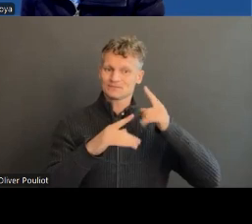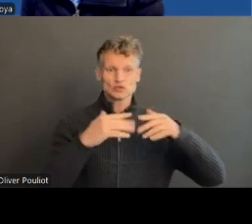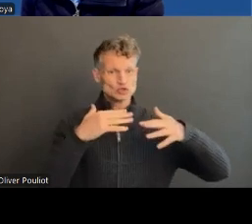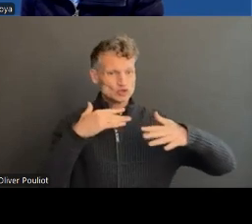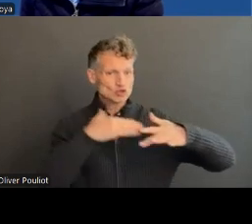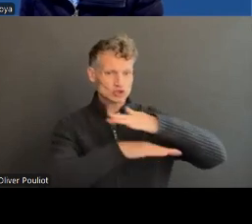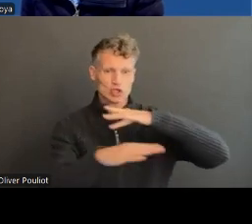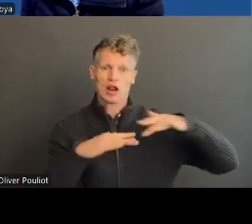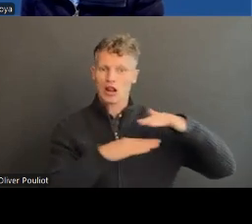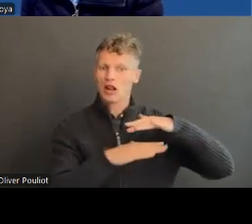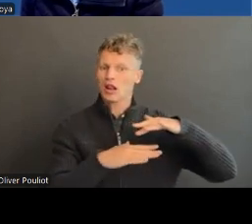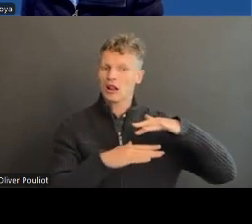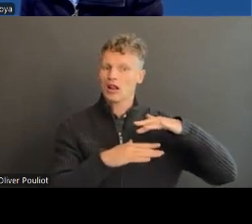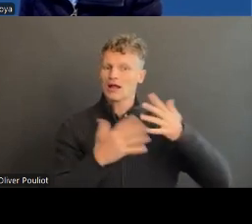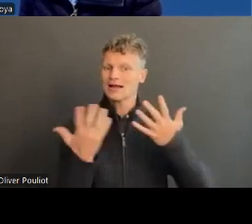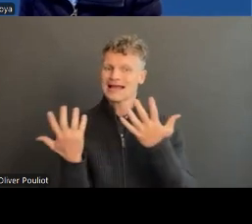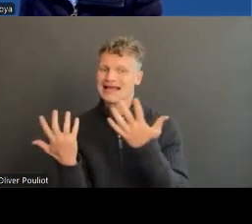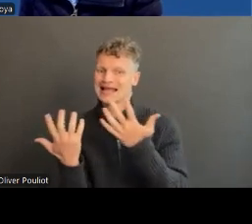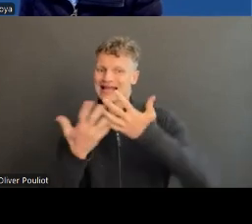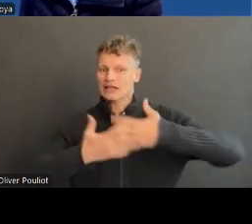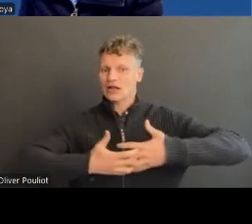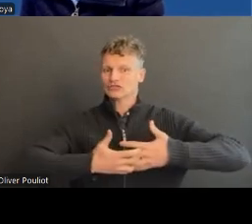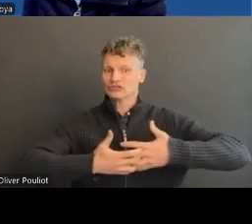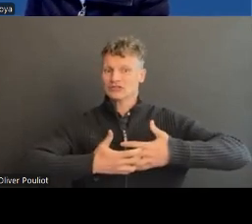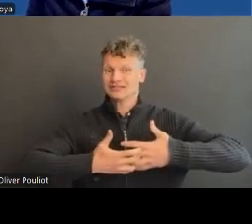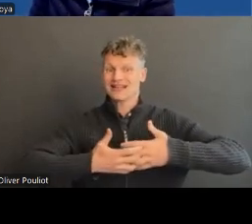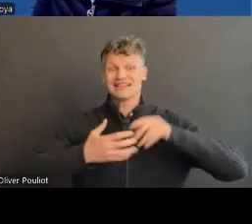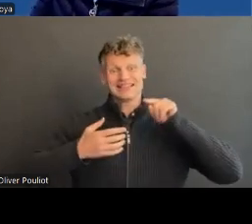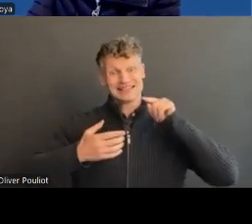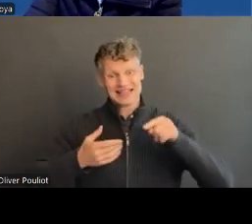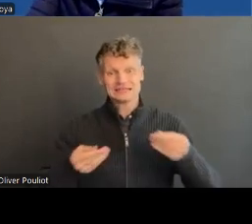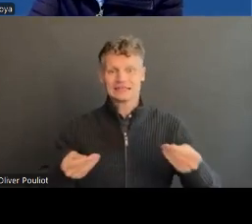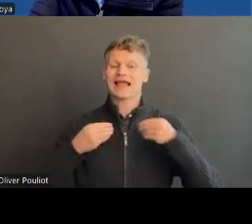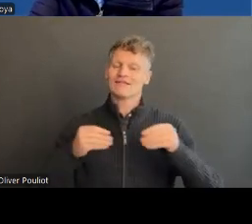una integración que nos permita dar un